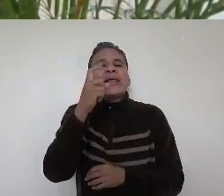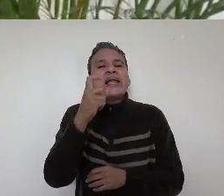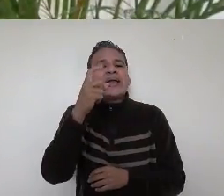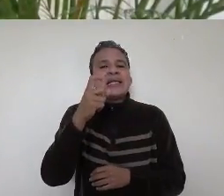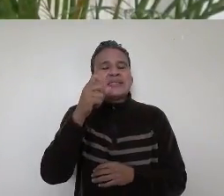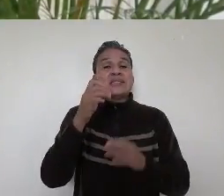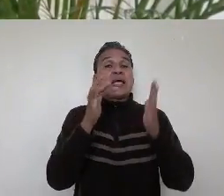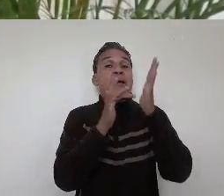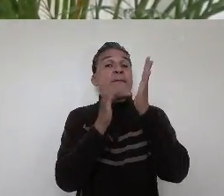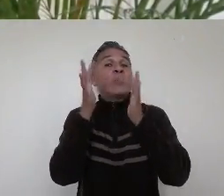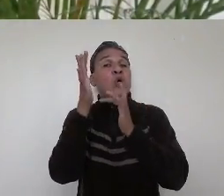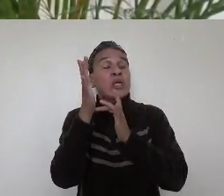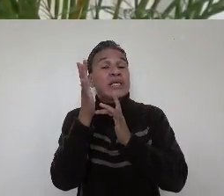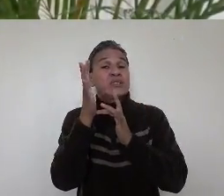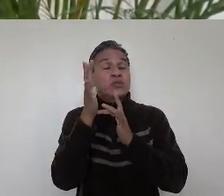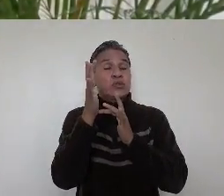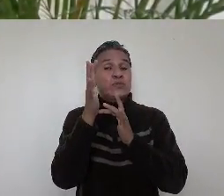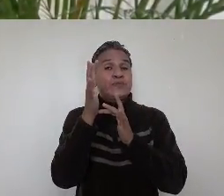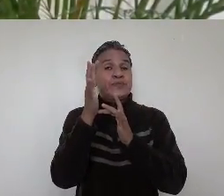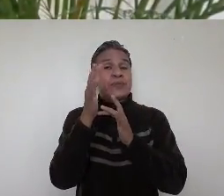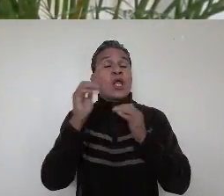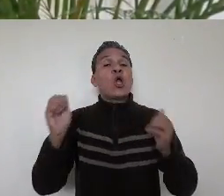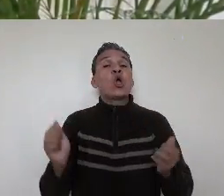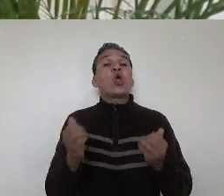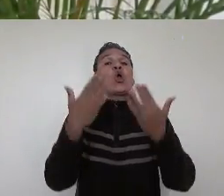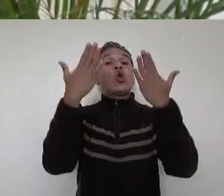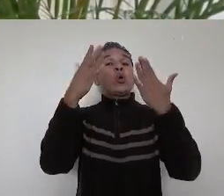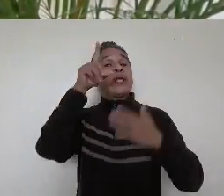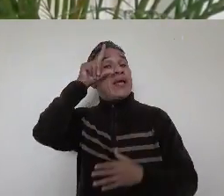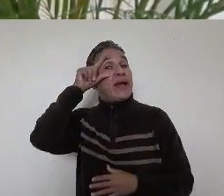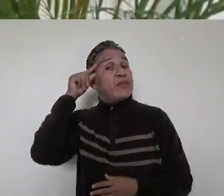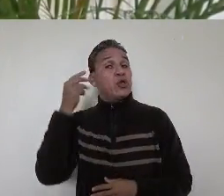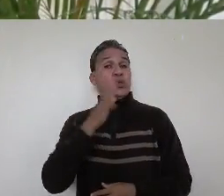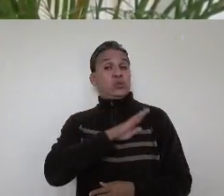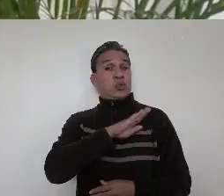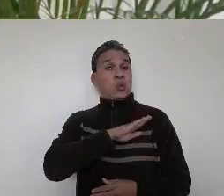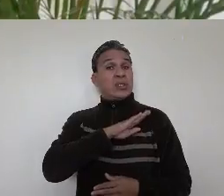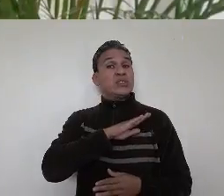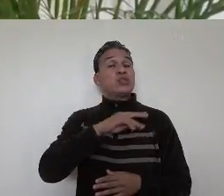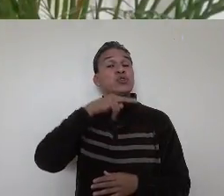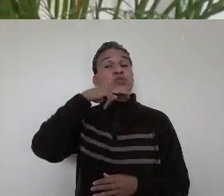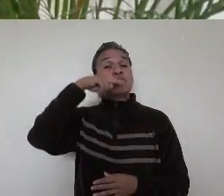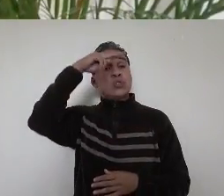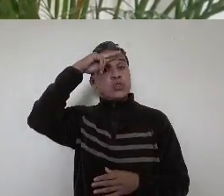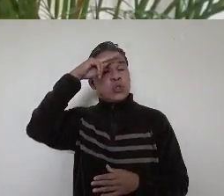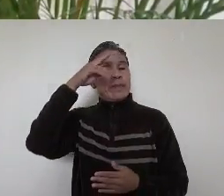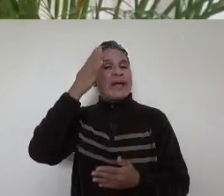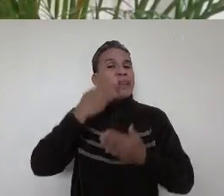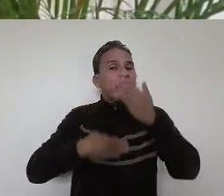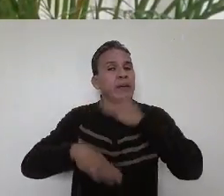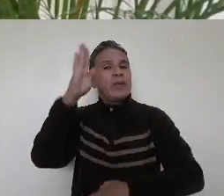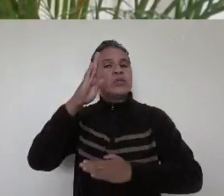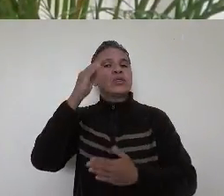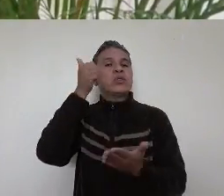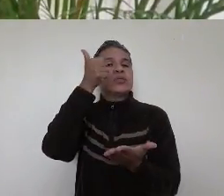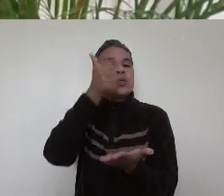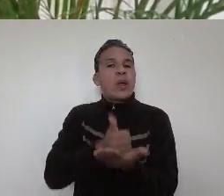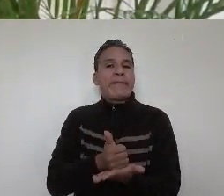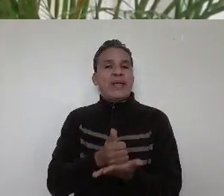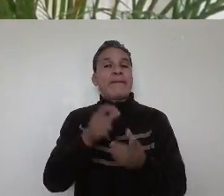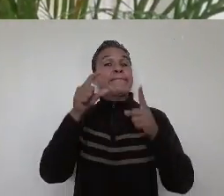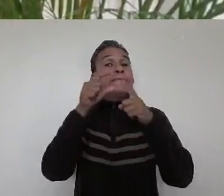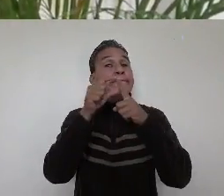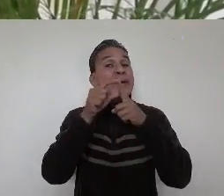Cristo Jesús. Gloria a Dios, nuestro Padre, por los siglos de los siglos. Amén. Palabra de Dios.